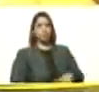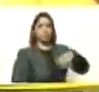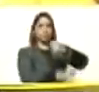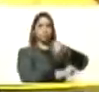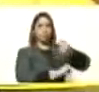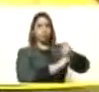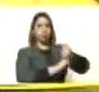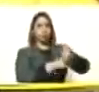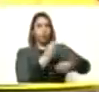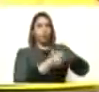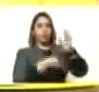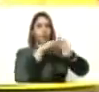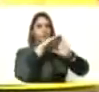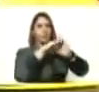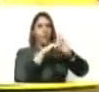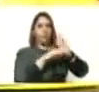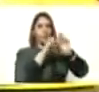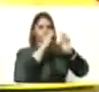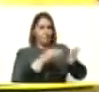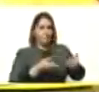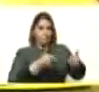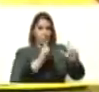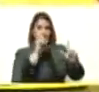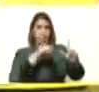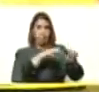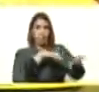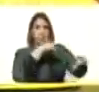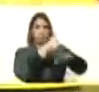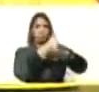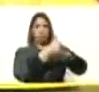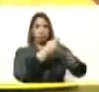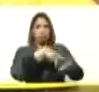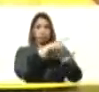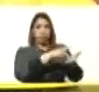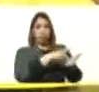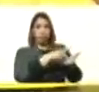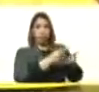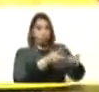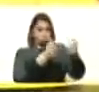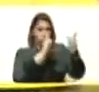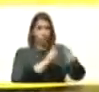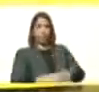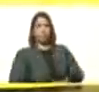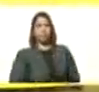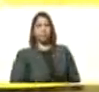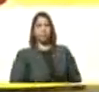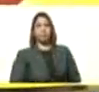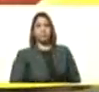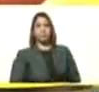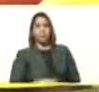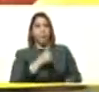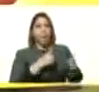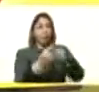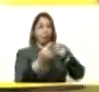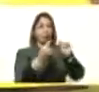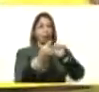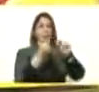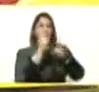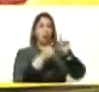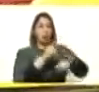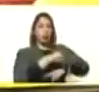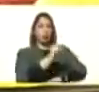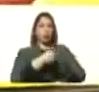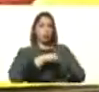de establecer un método que nos permita la mayor participación posible, y algo que es un debate que en algún momento